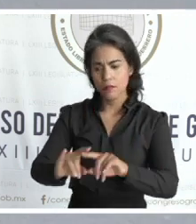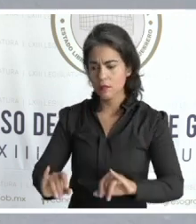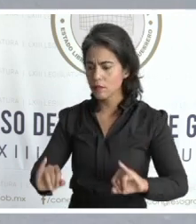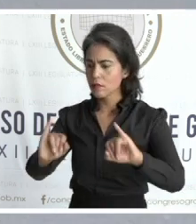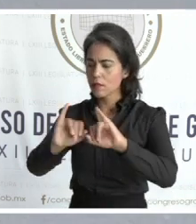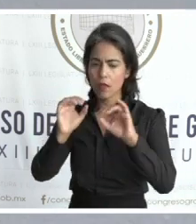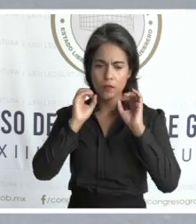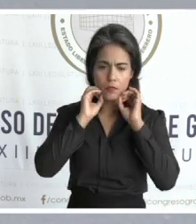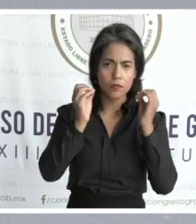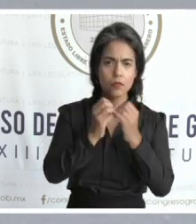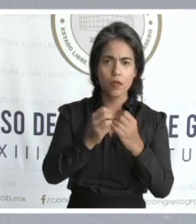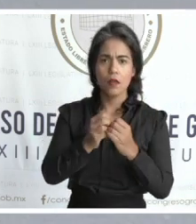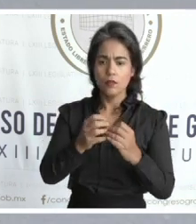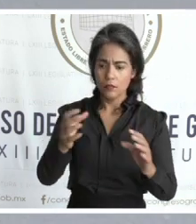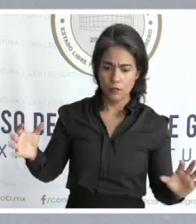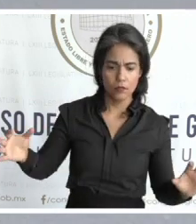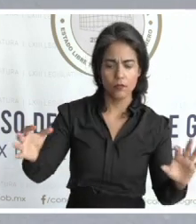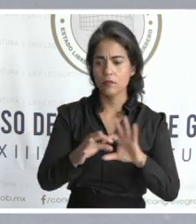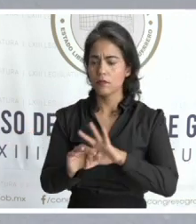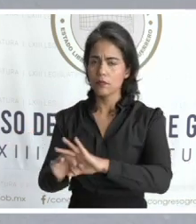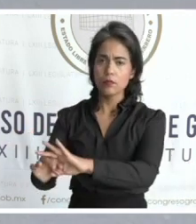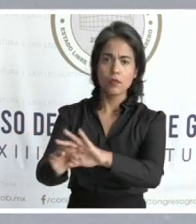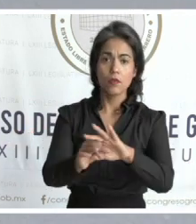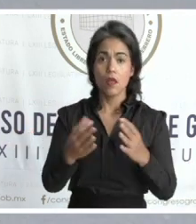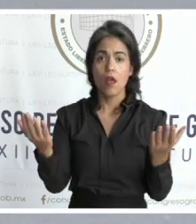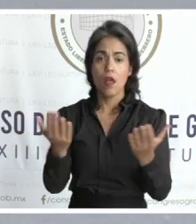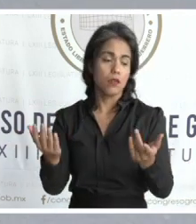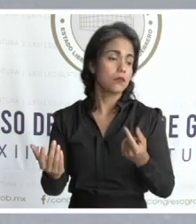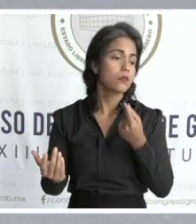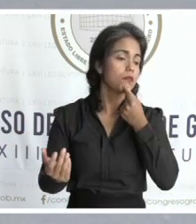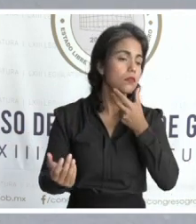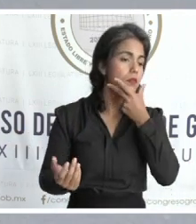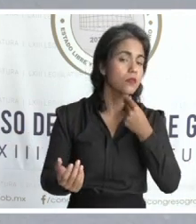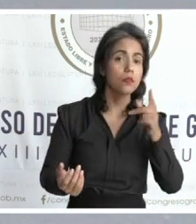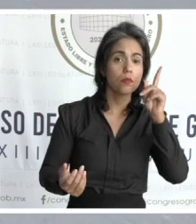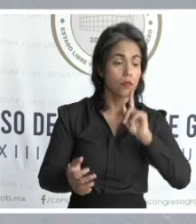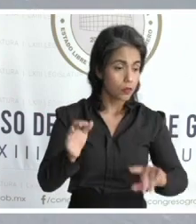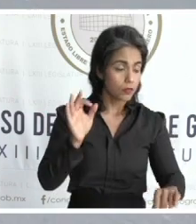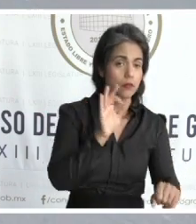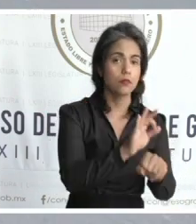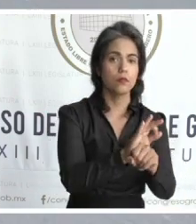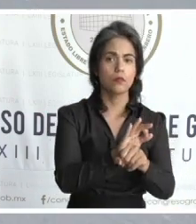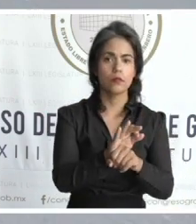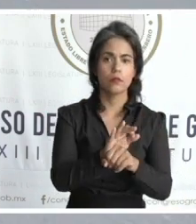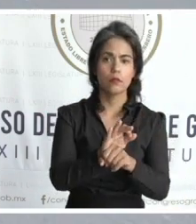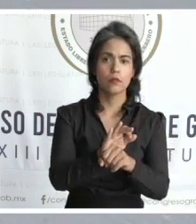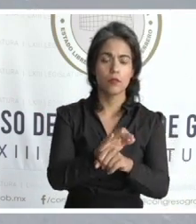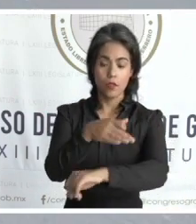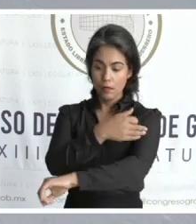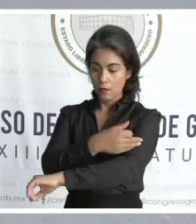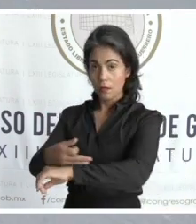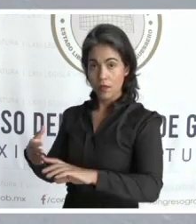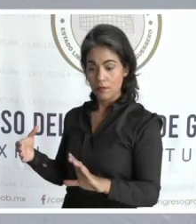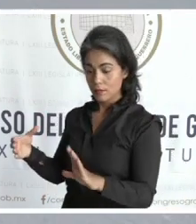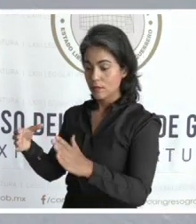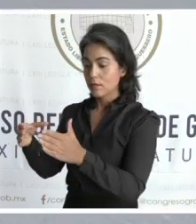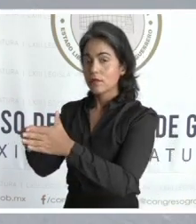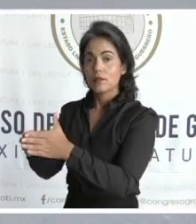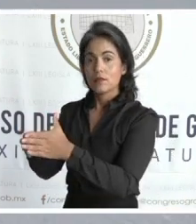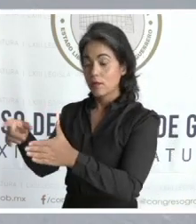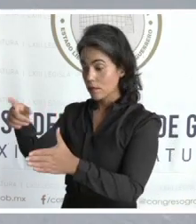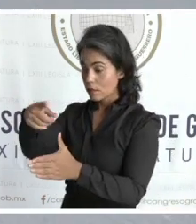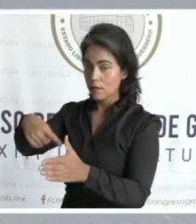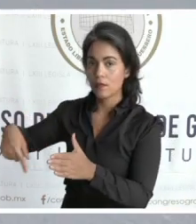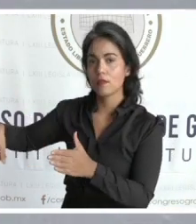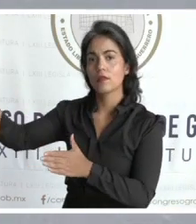familiar. Las familias son la base, el núcleo social, y debemos